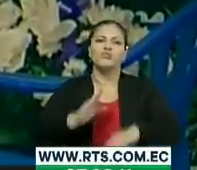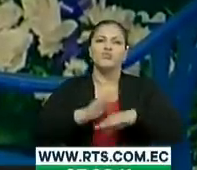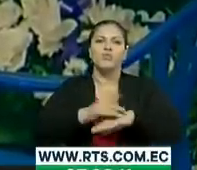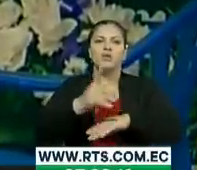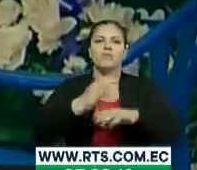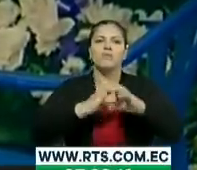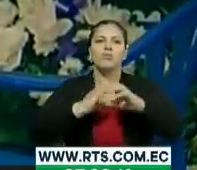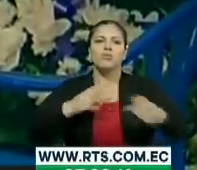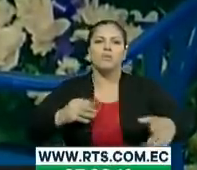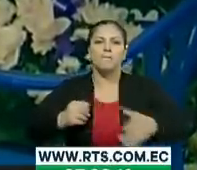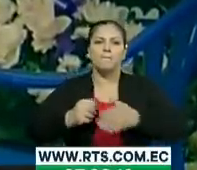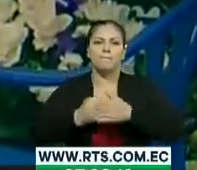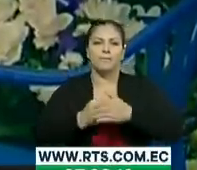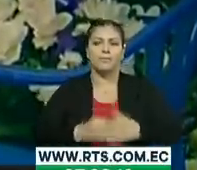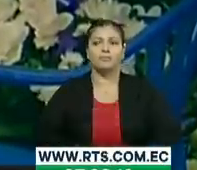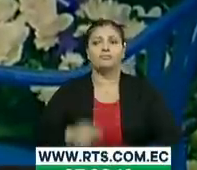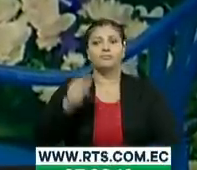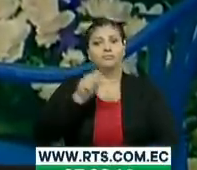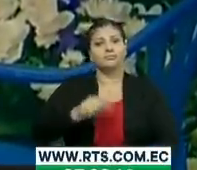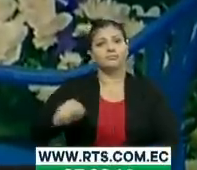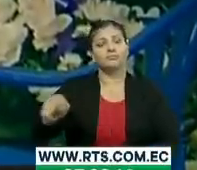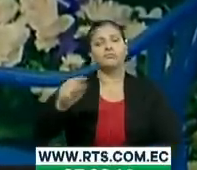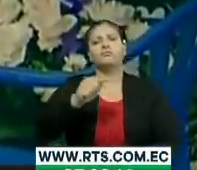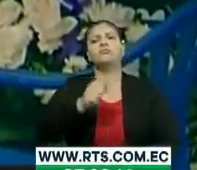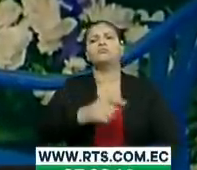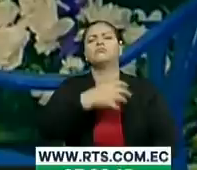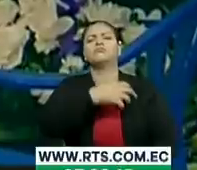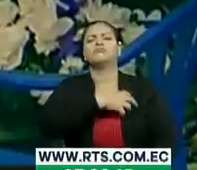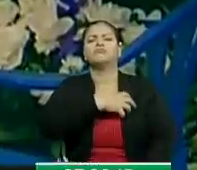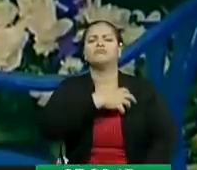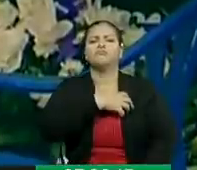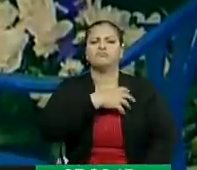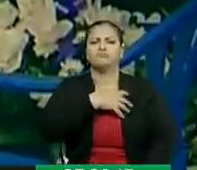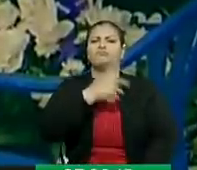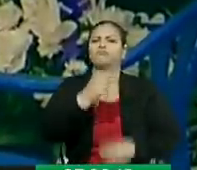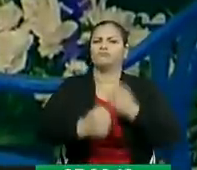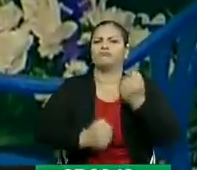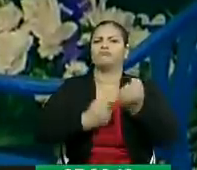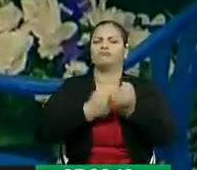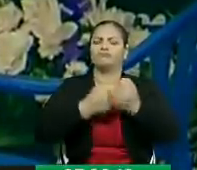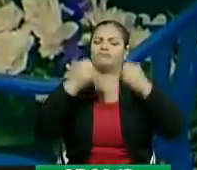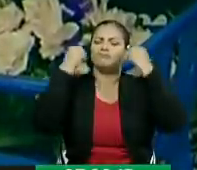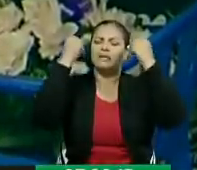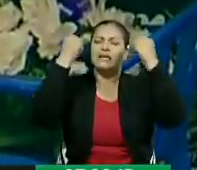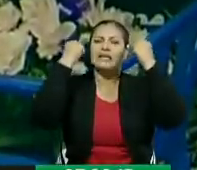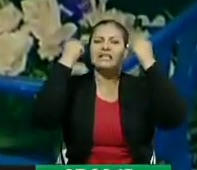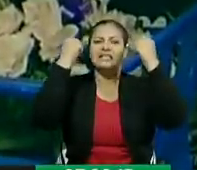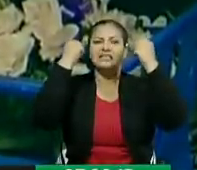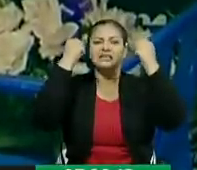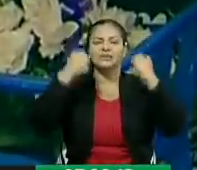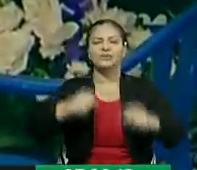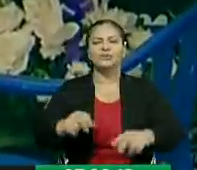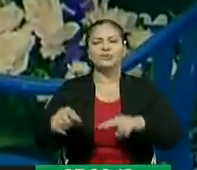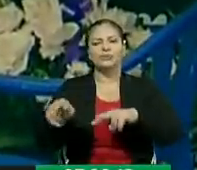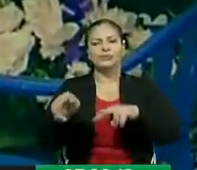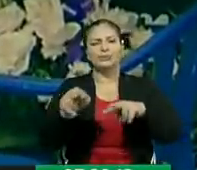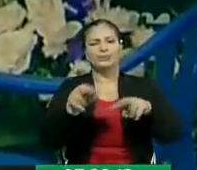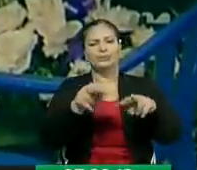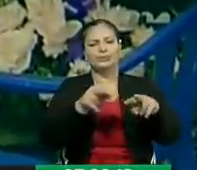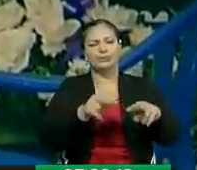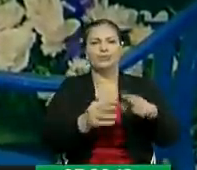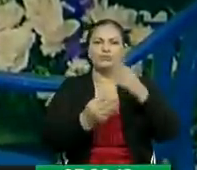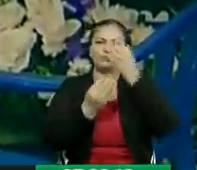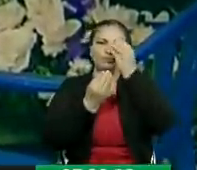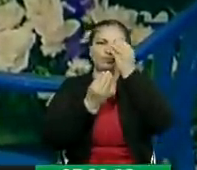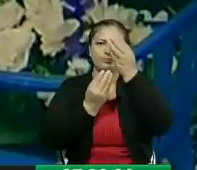fútbol y en especial amantes de este equipo, el Barcelona Sporting Club. Allí parte de esas historias que pudimos recopilar durante